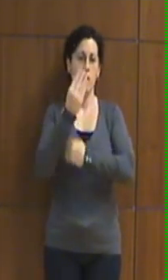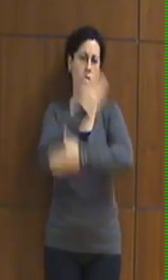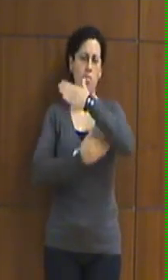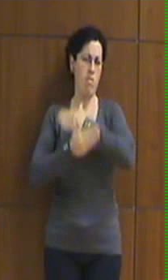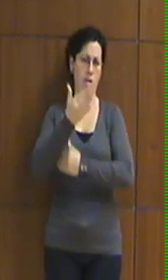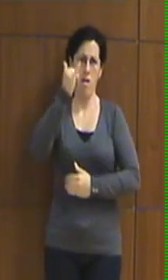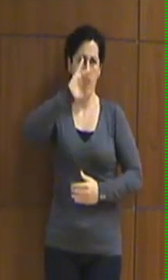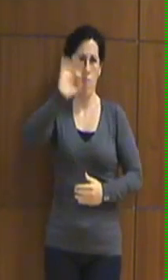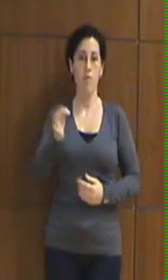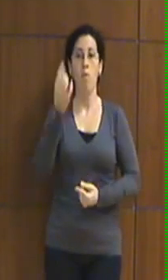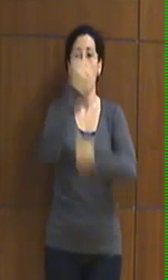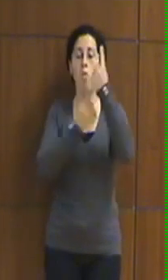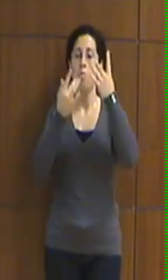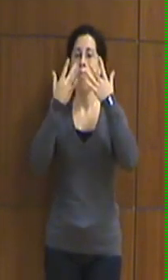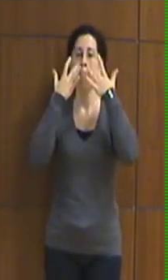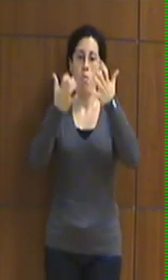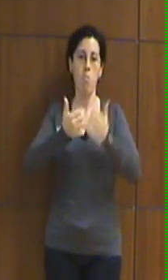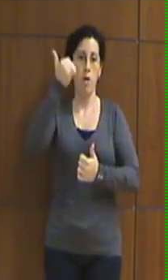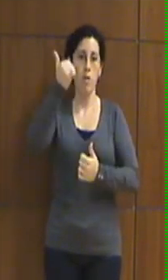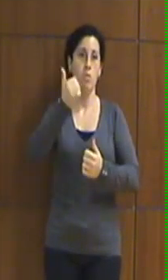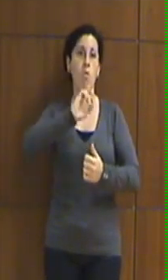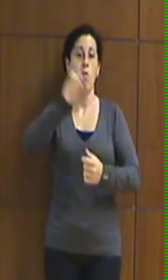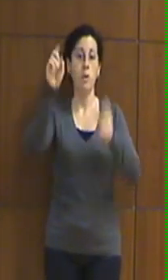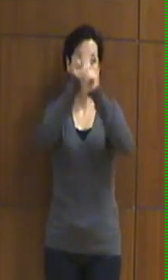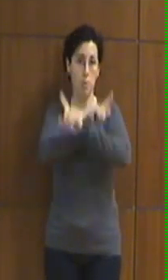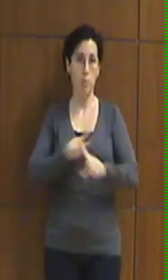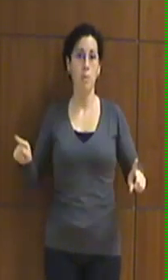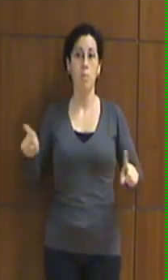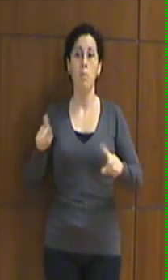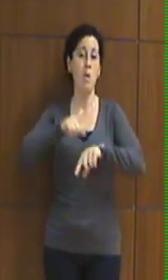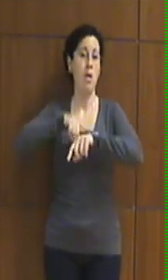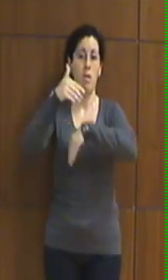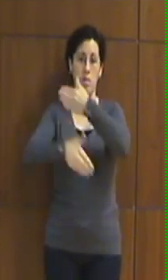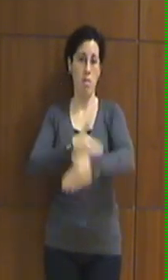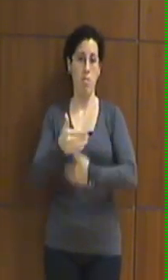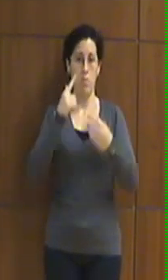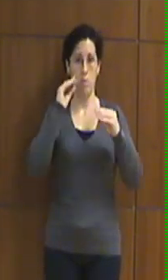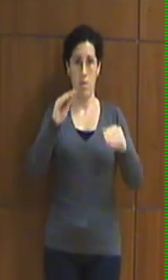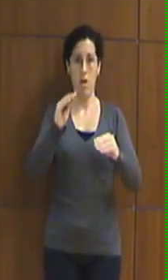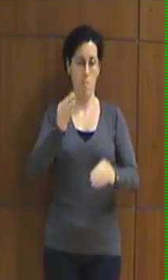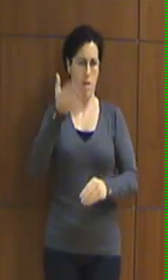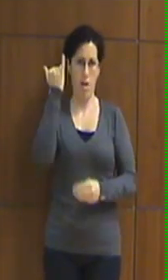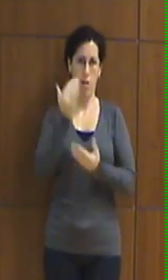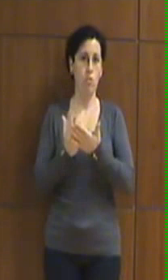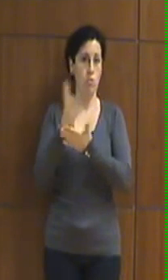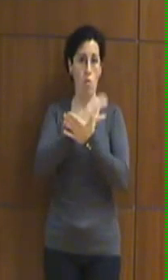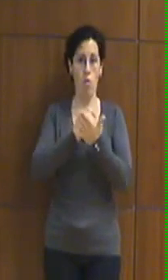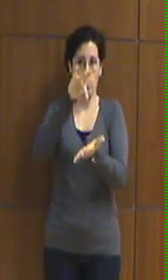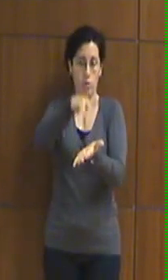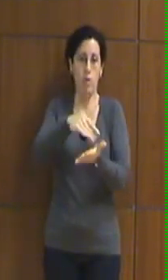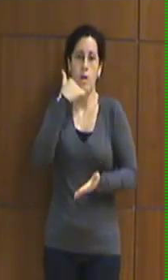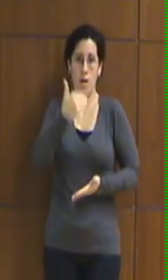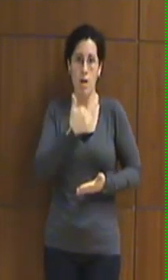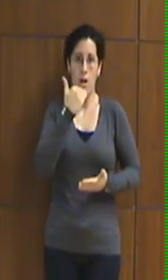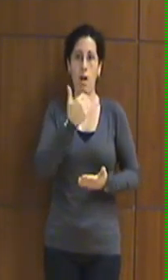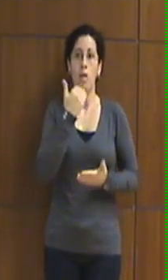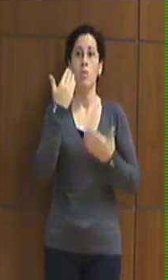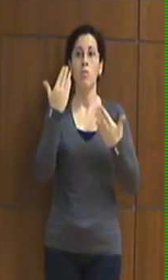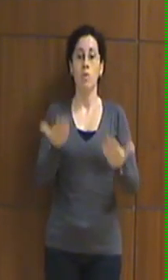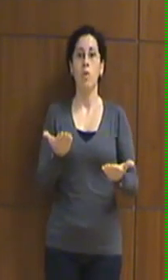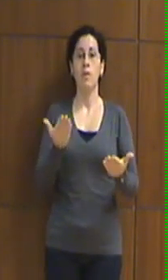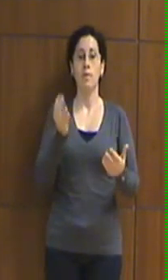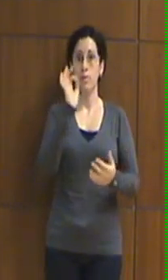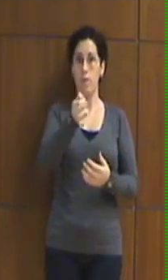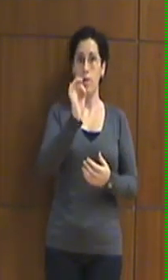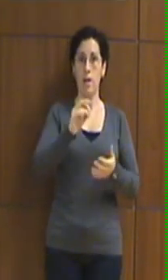nota menos, en el tiempo todo lo pone en su sitio y sí que es cierto que, como decíamos antes, la